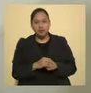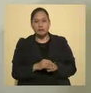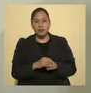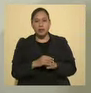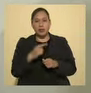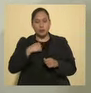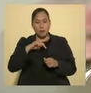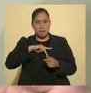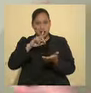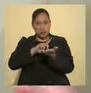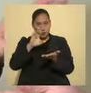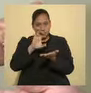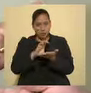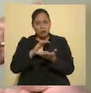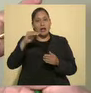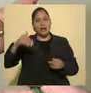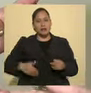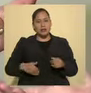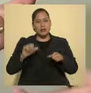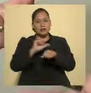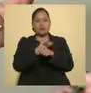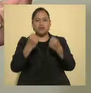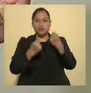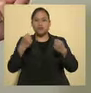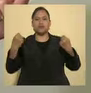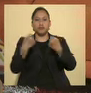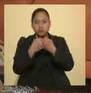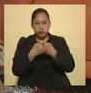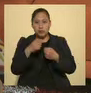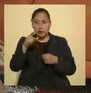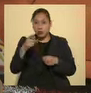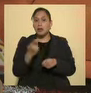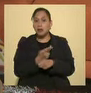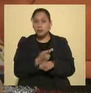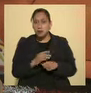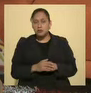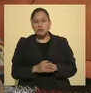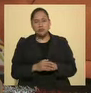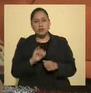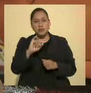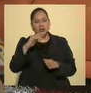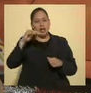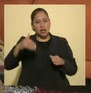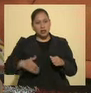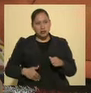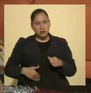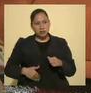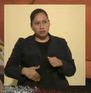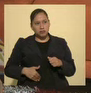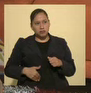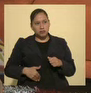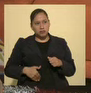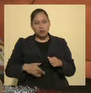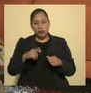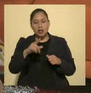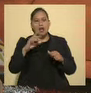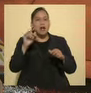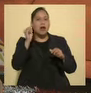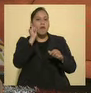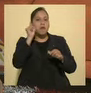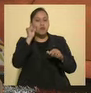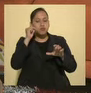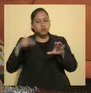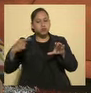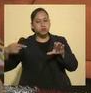Mi discapacidad es por un accidente automovilístico. ¿Qué te pasó? ¿Chocaste? Un accidente automovilístico, exacto, se salió la llanta del